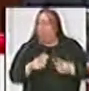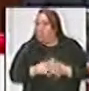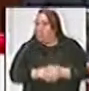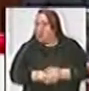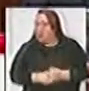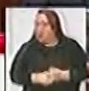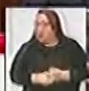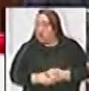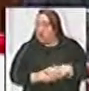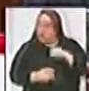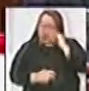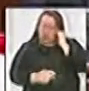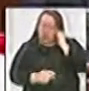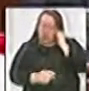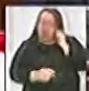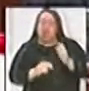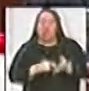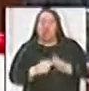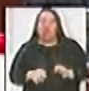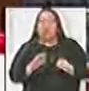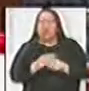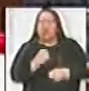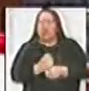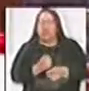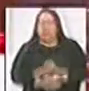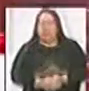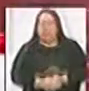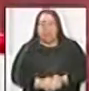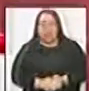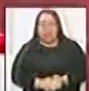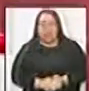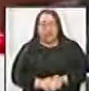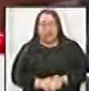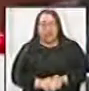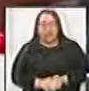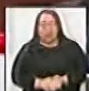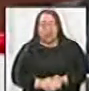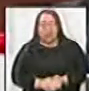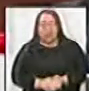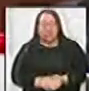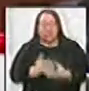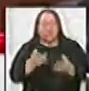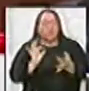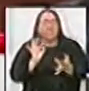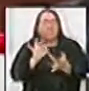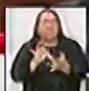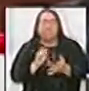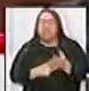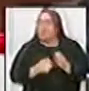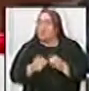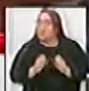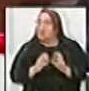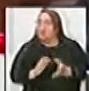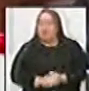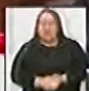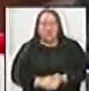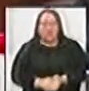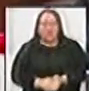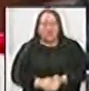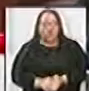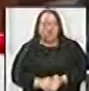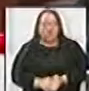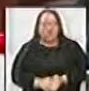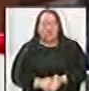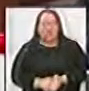ha ocurrido. Entonces sí es fundamental la conexión de este sistema. Es también una cosita puntual para que quede claro, y sería pedir que